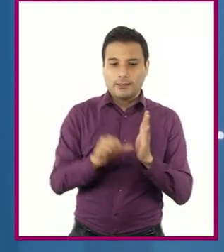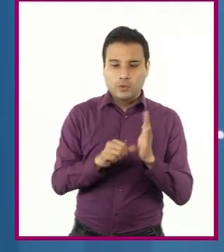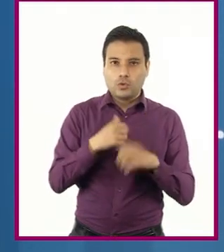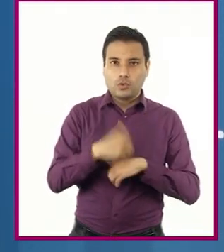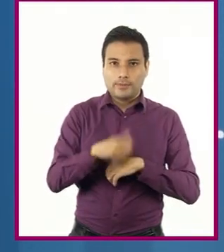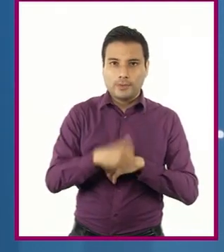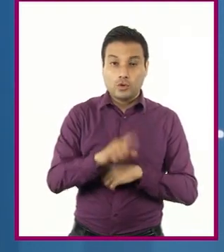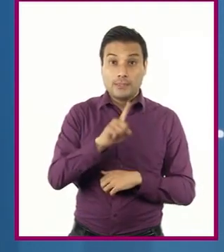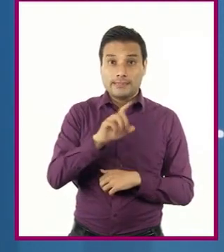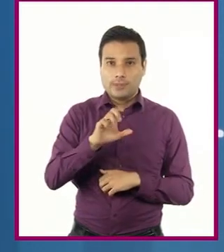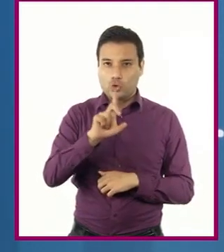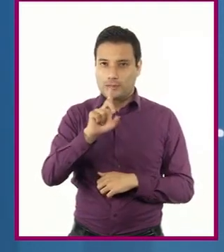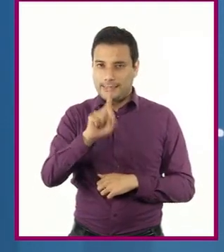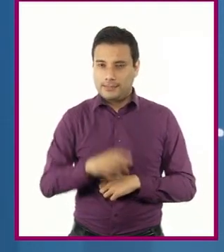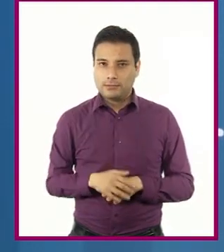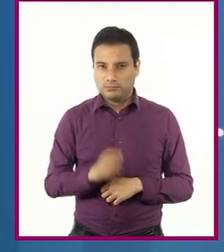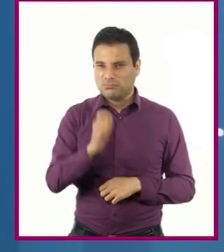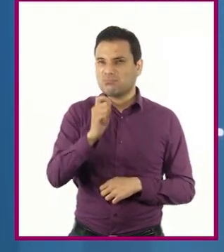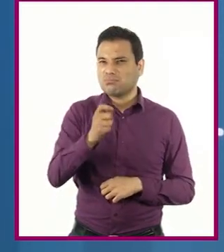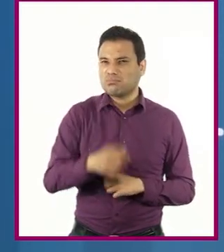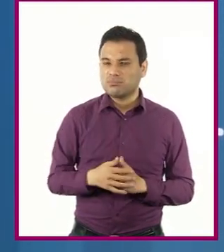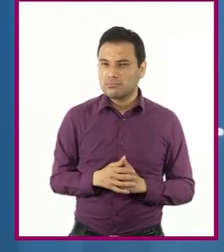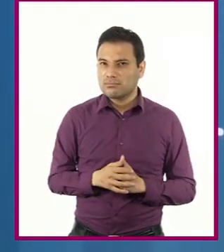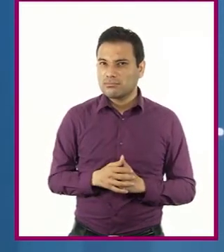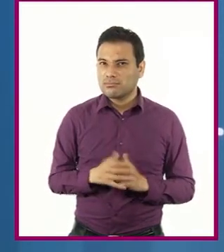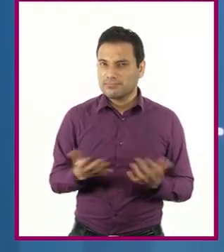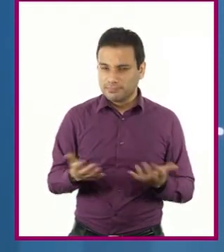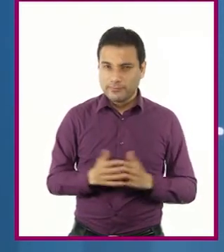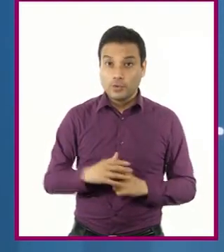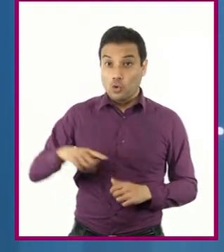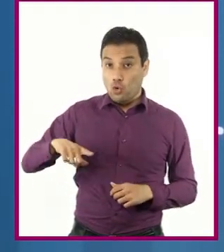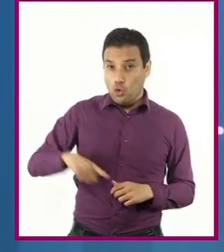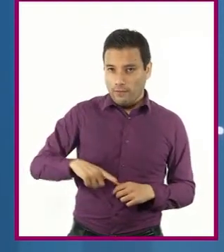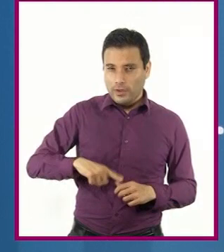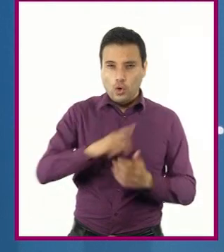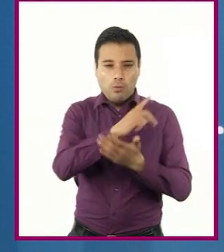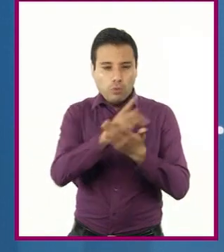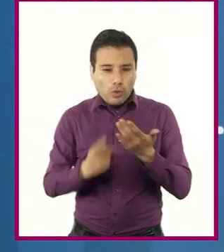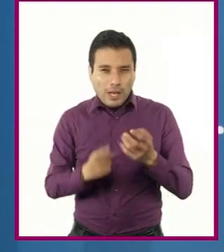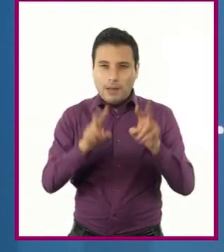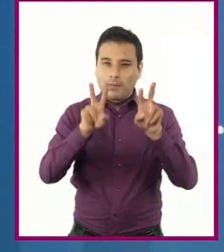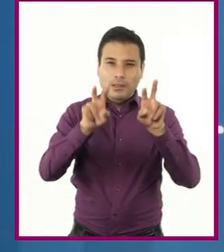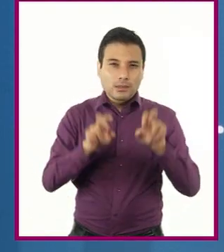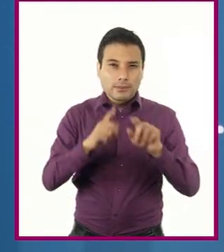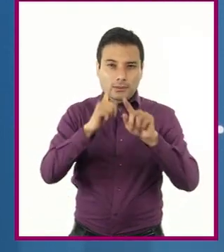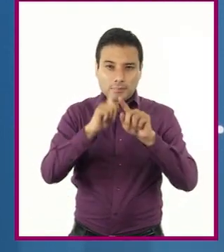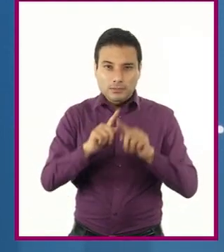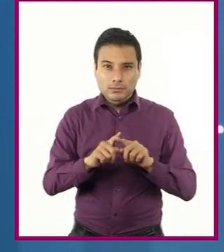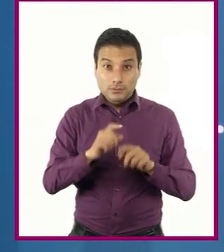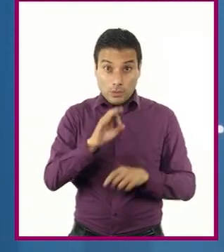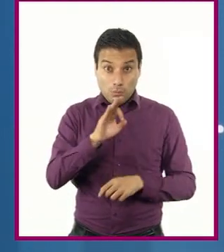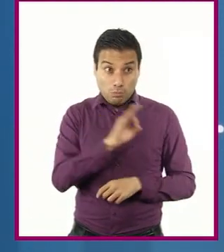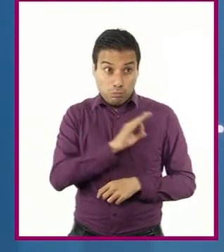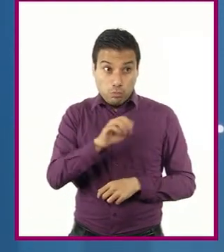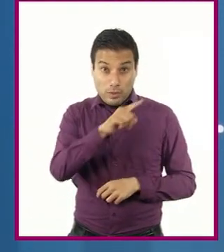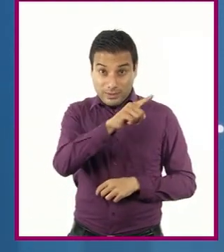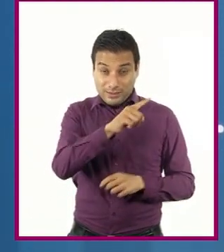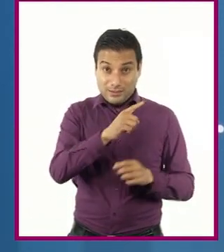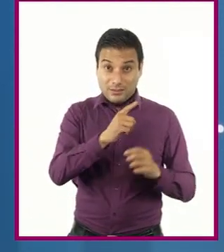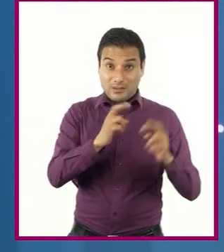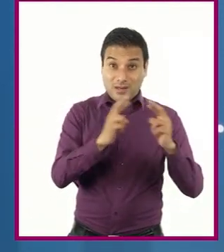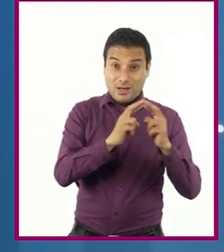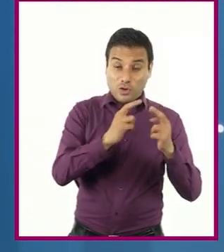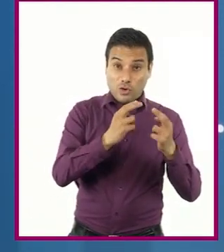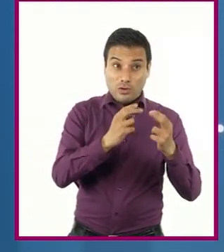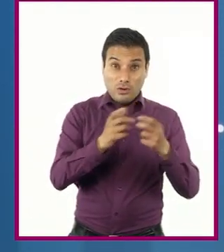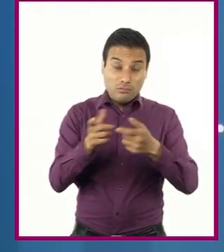y significa que las decisiones y tareas de la agenda política nacional no pueden ser manejadas por el clero, ni